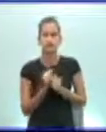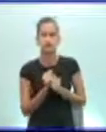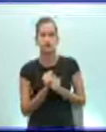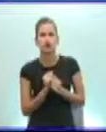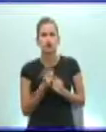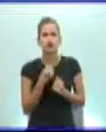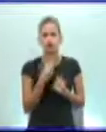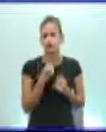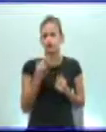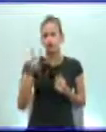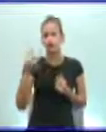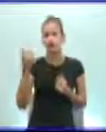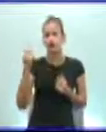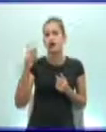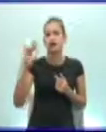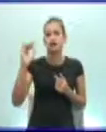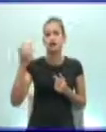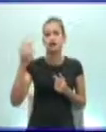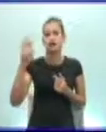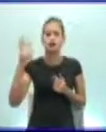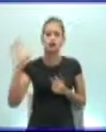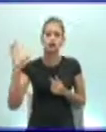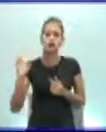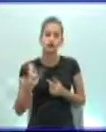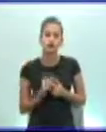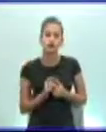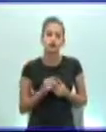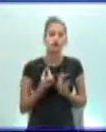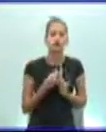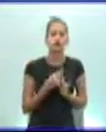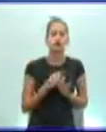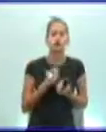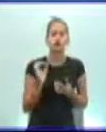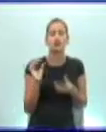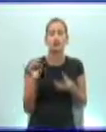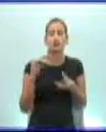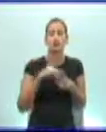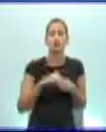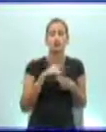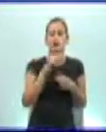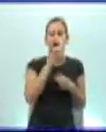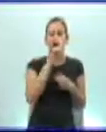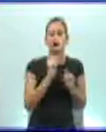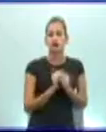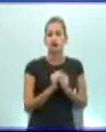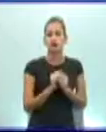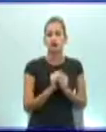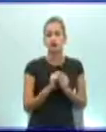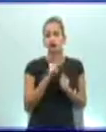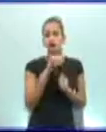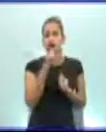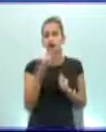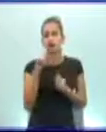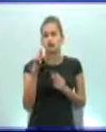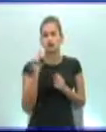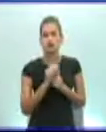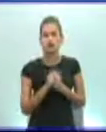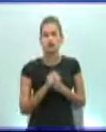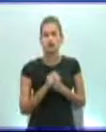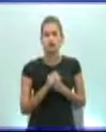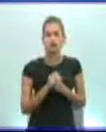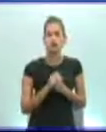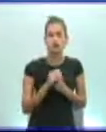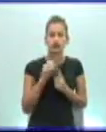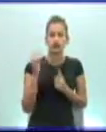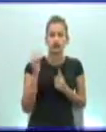que tenemos variables en el denominador, que tenemos variables dentro de las raíces cuadradas o dentro de los argumentos del logaritmo. Y esto es importante